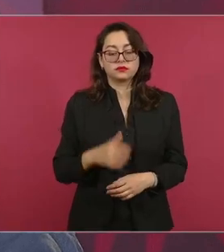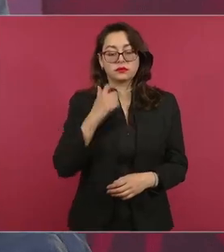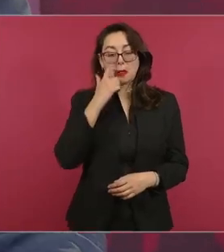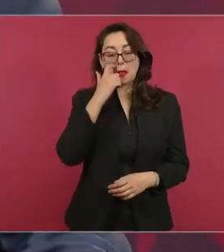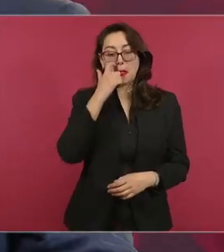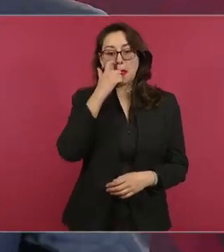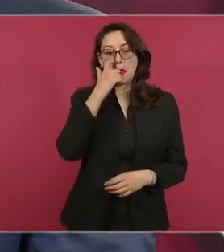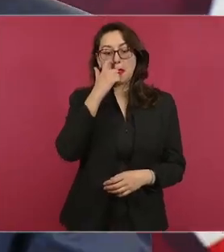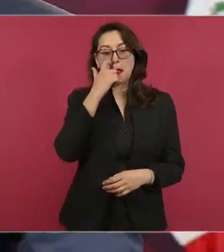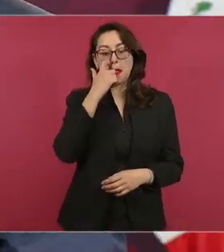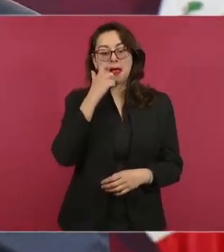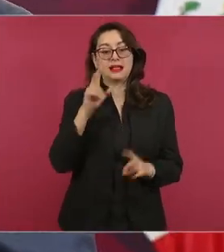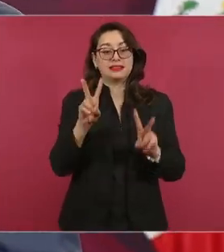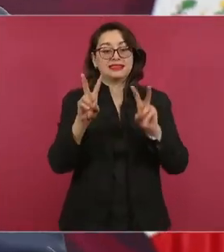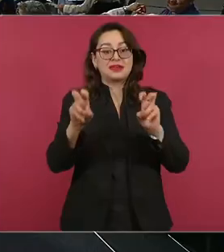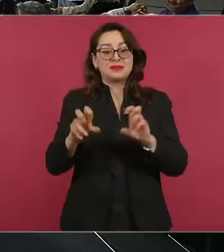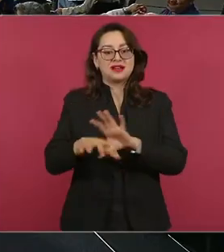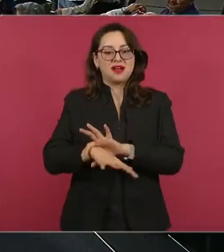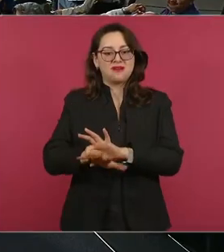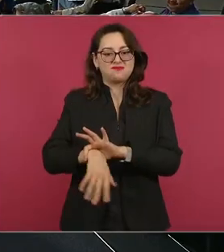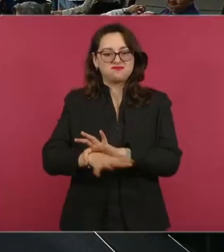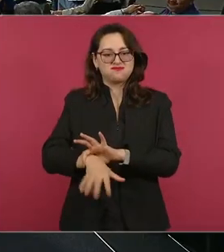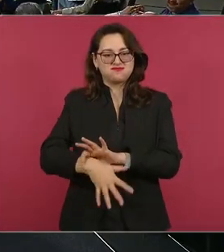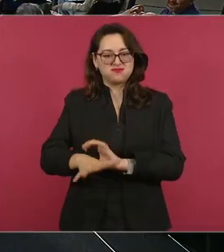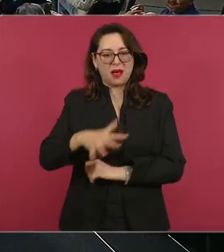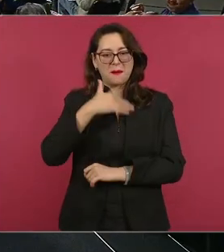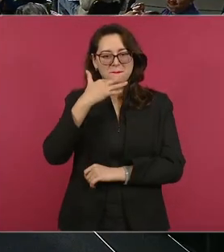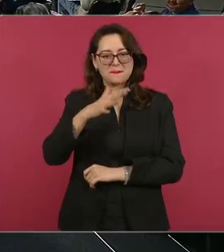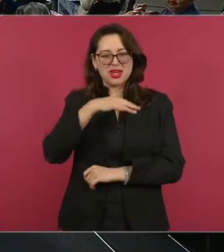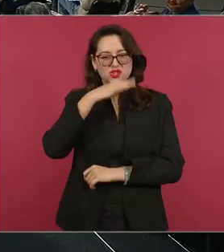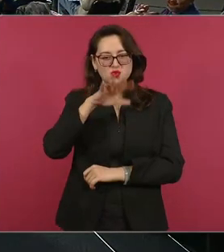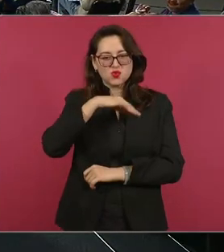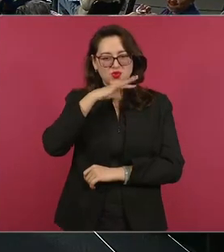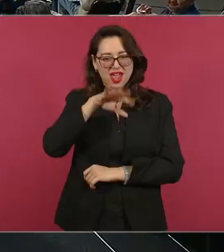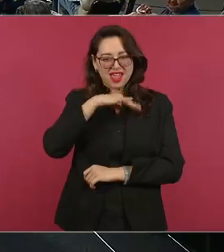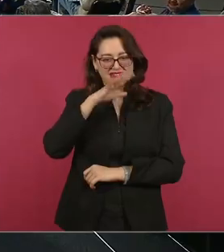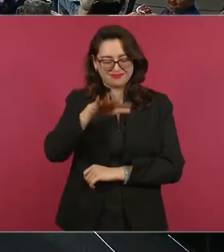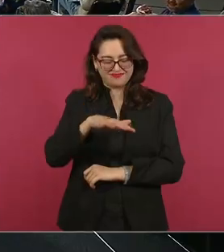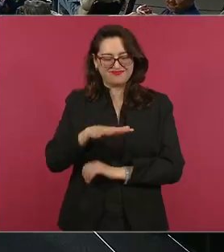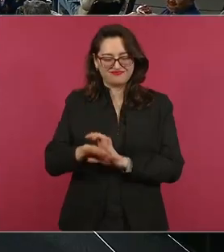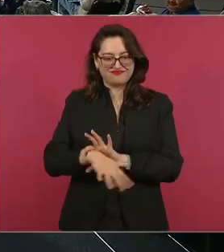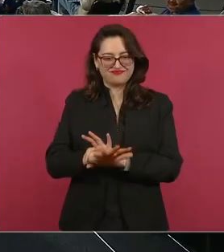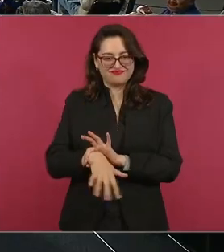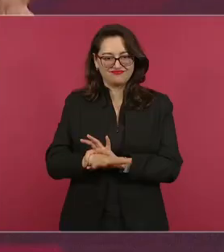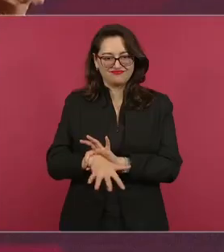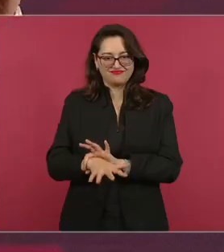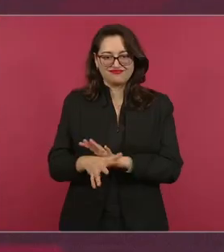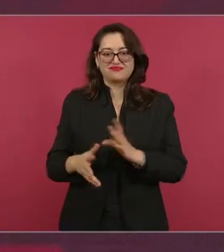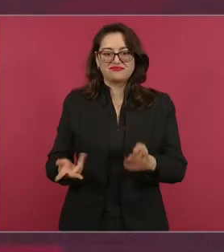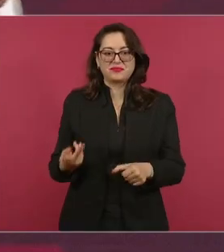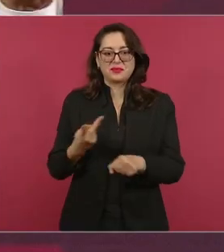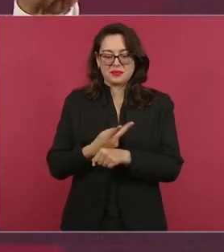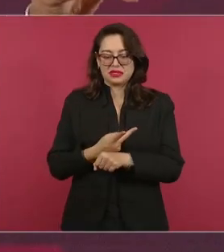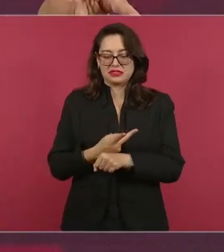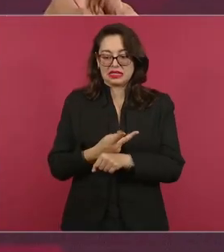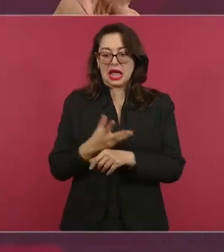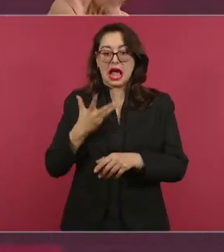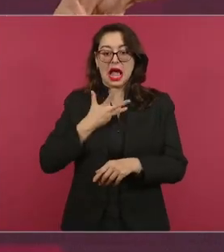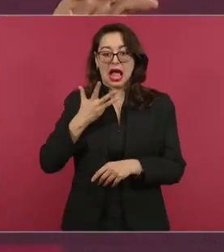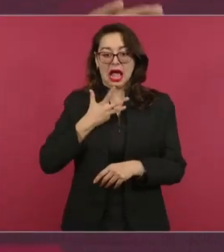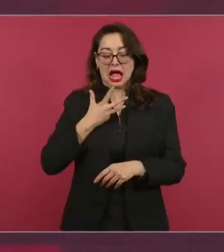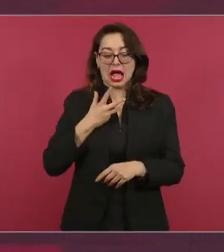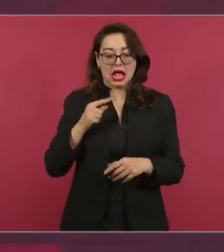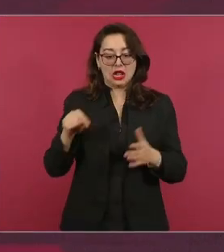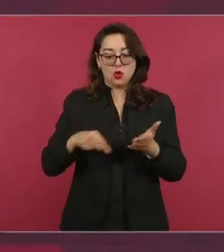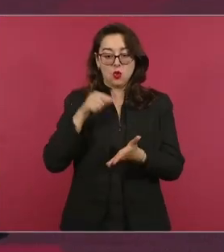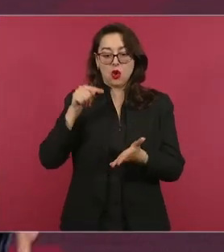la basura, a ver si no me manda el general, de favor, la localización que tenemos de